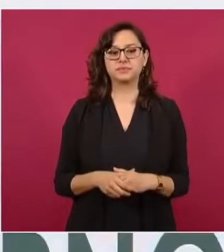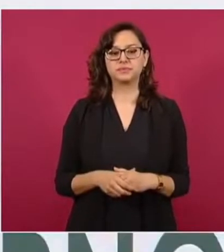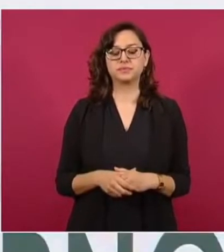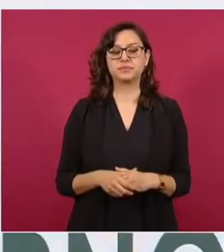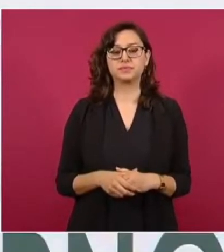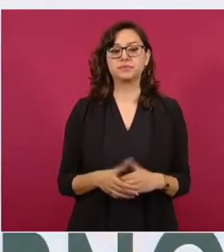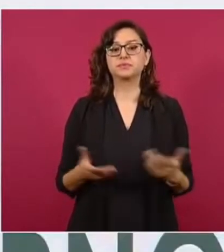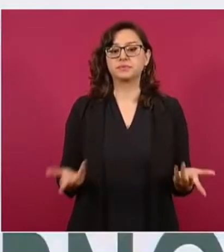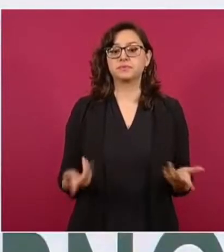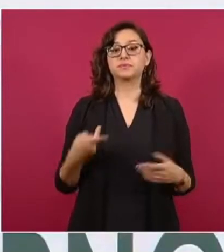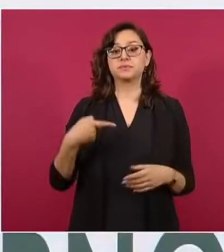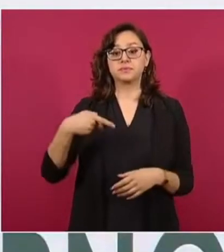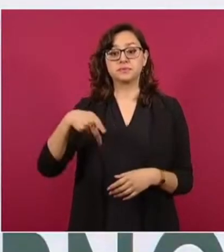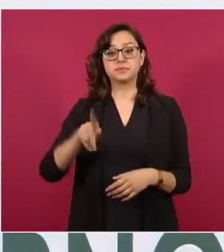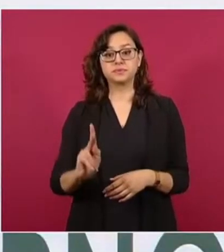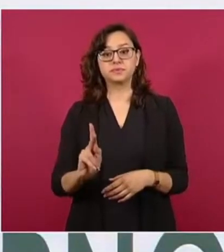con el apoyo del pueblo